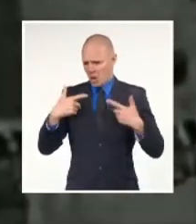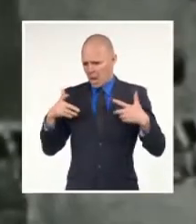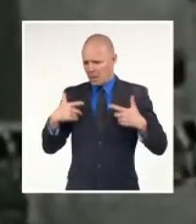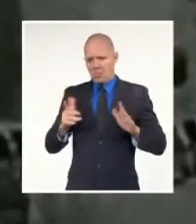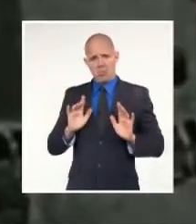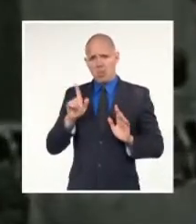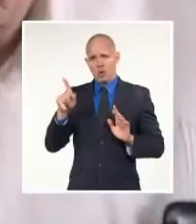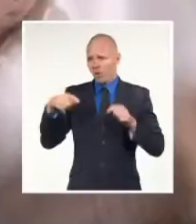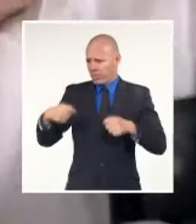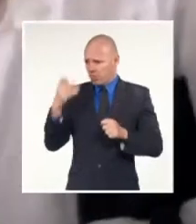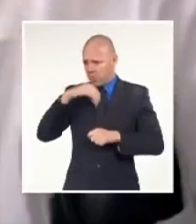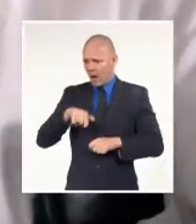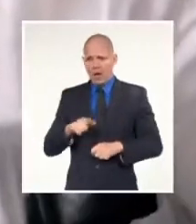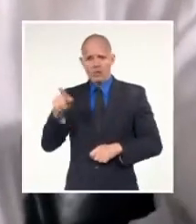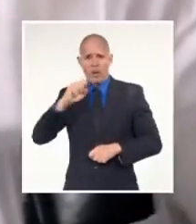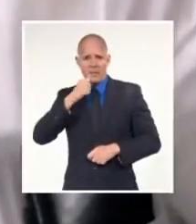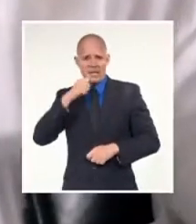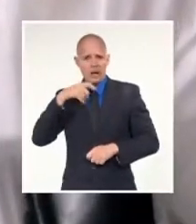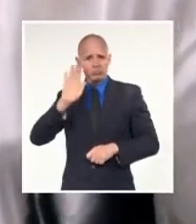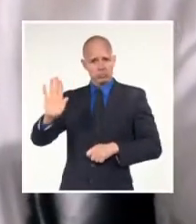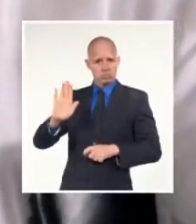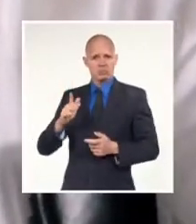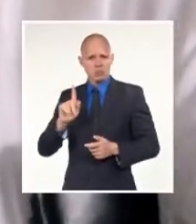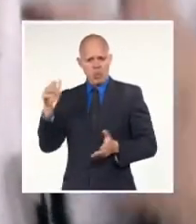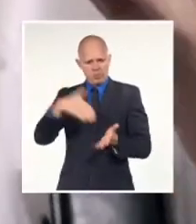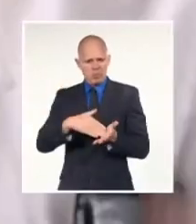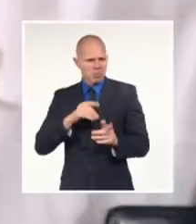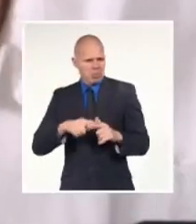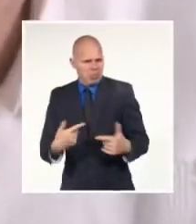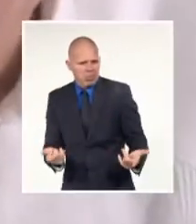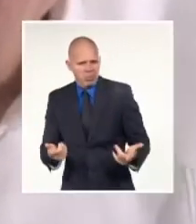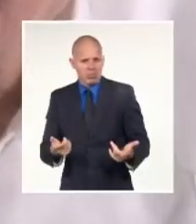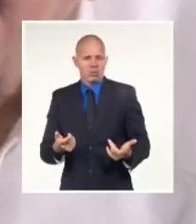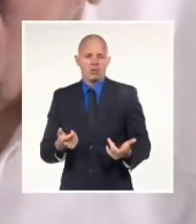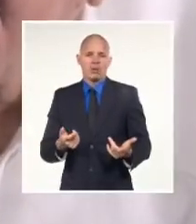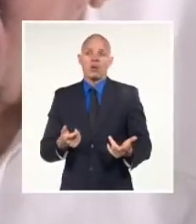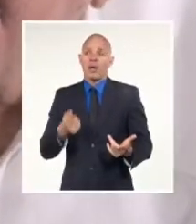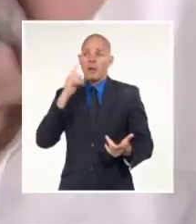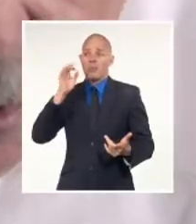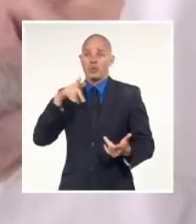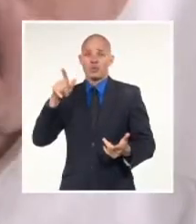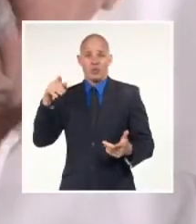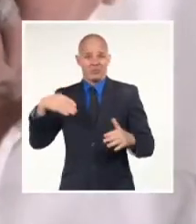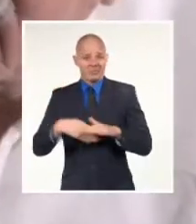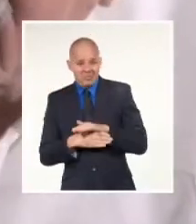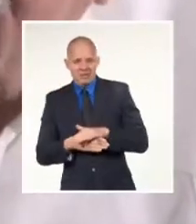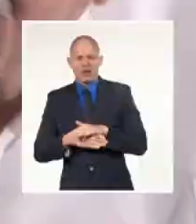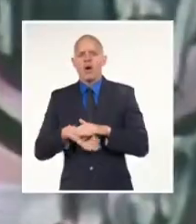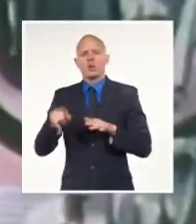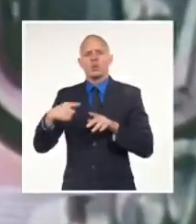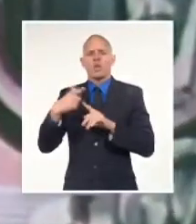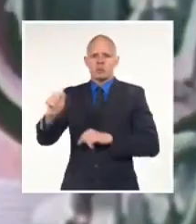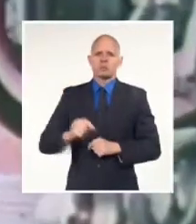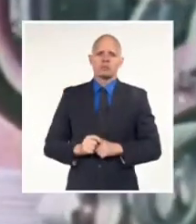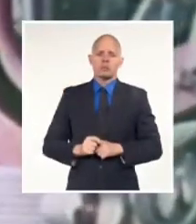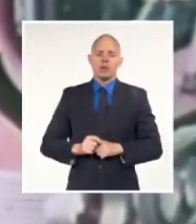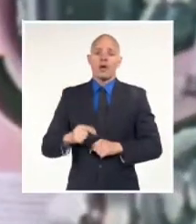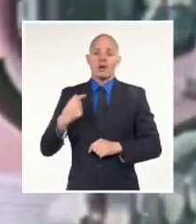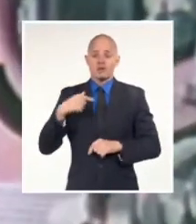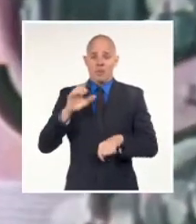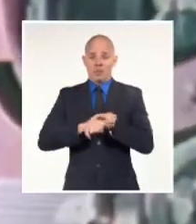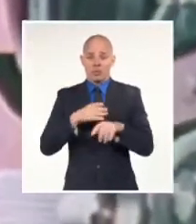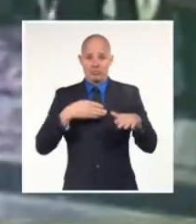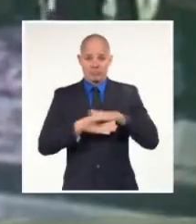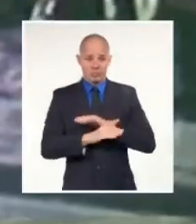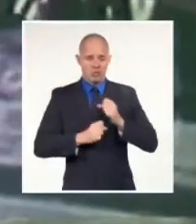estar en Puerto Rico. Y si sales de pie, como entraste, pues eso es una honra.